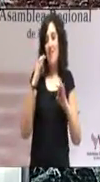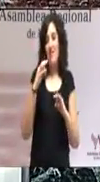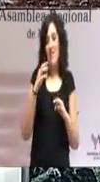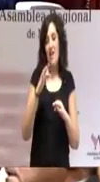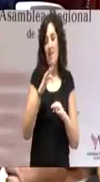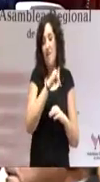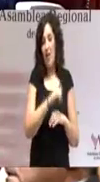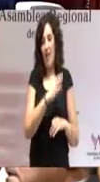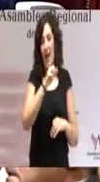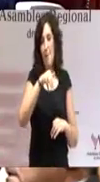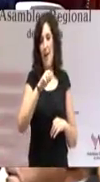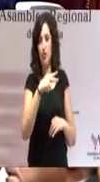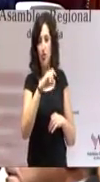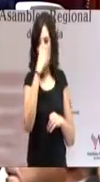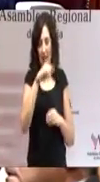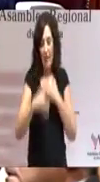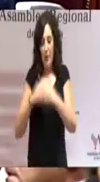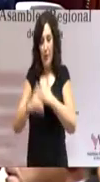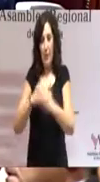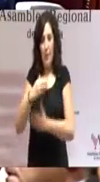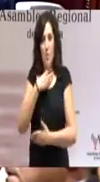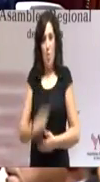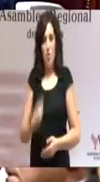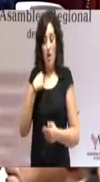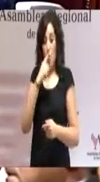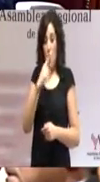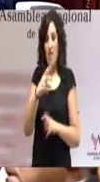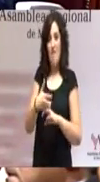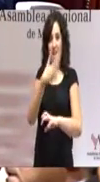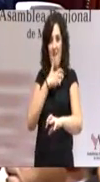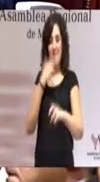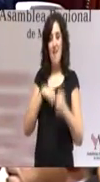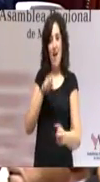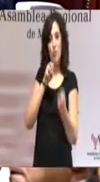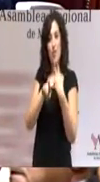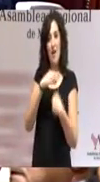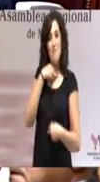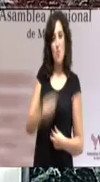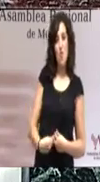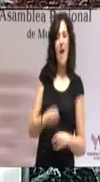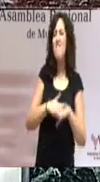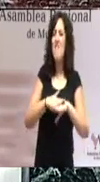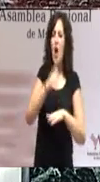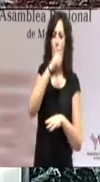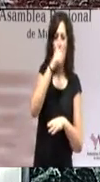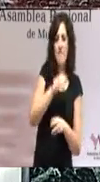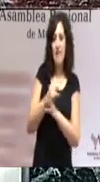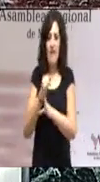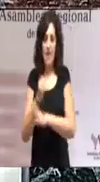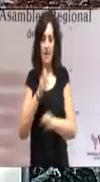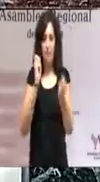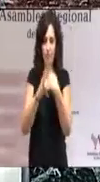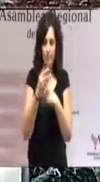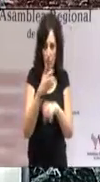la de Murcia y lo sabe. Se ha adelantado un año la ejecución de la autovía Jumilla-Yecla. Se han renovado